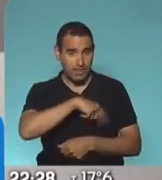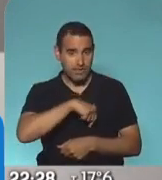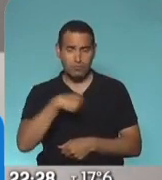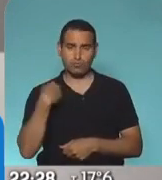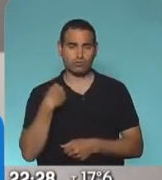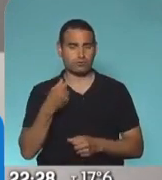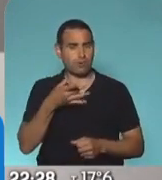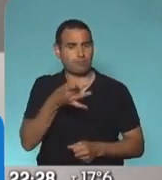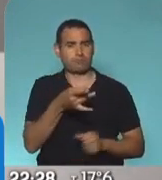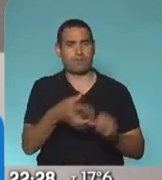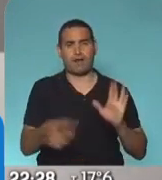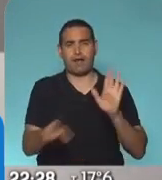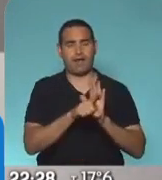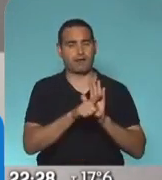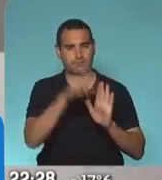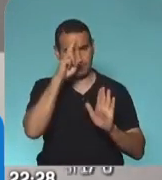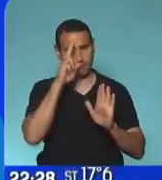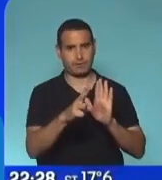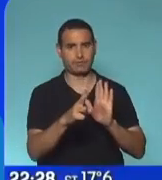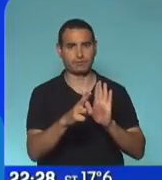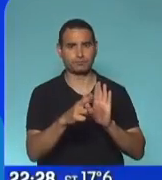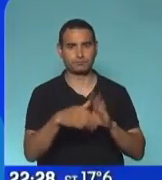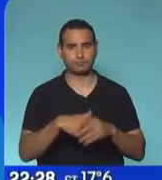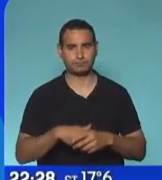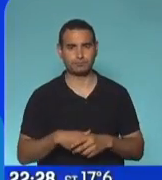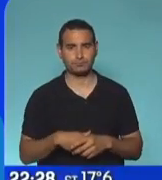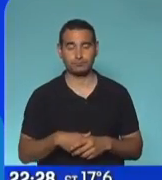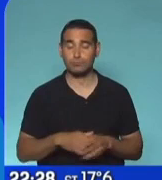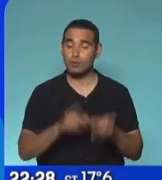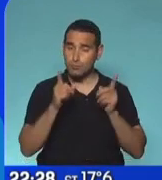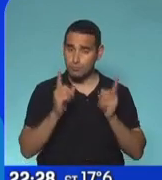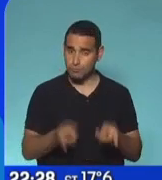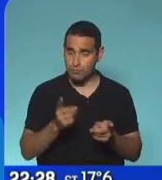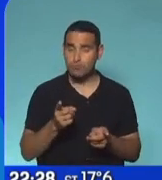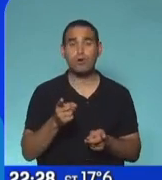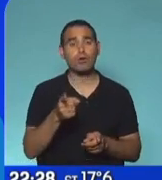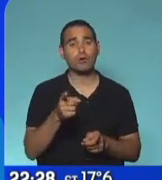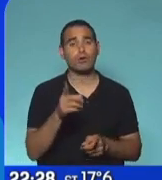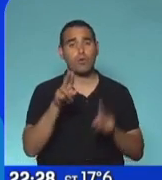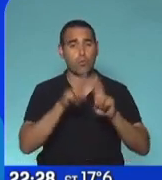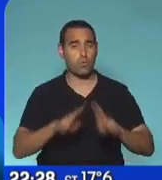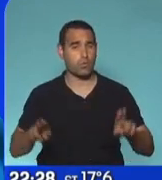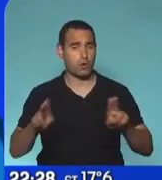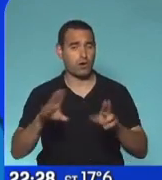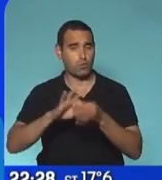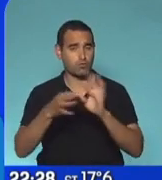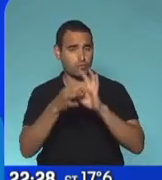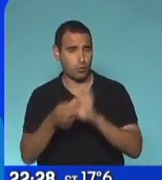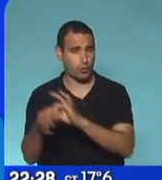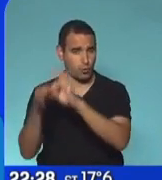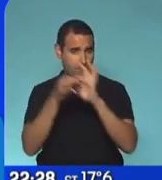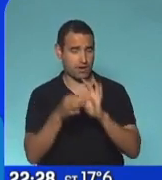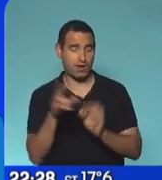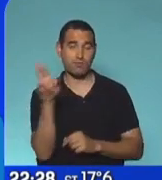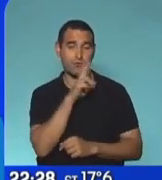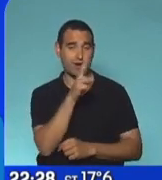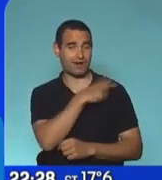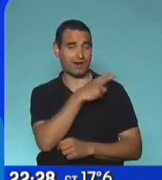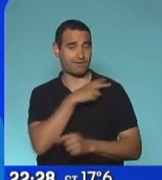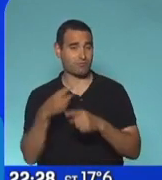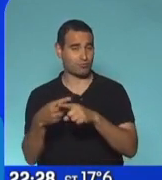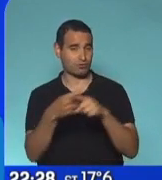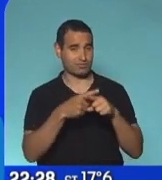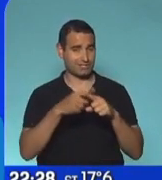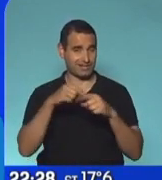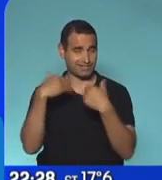law. We know we are under occupation. También se pronunció al respecto la Unión Europea a través de su jefa de política exterior, Federica